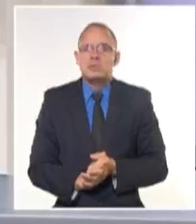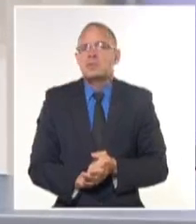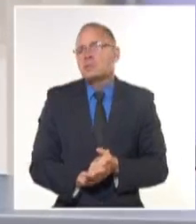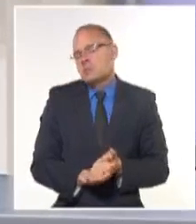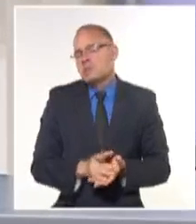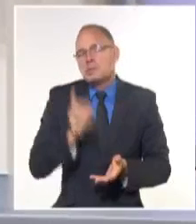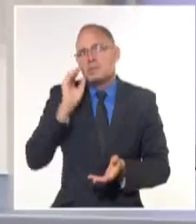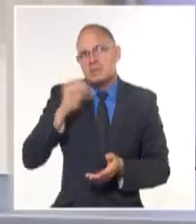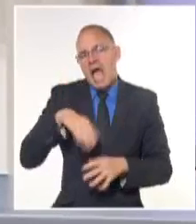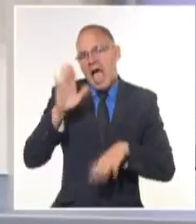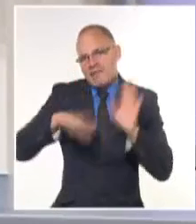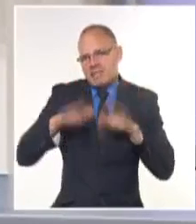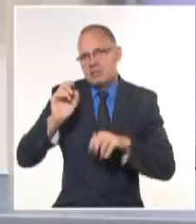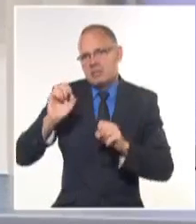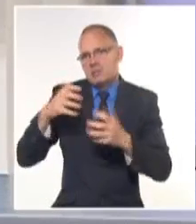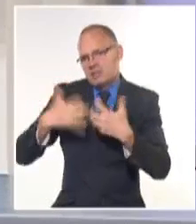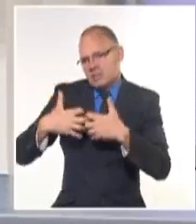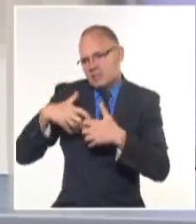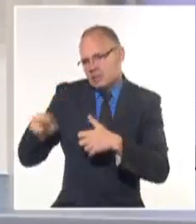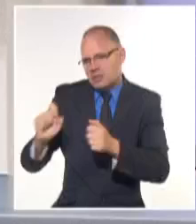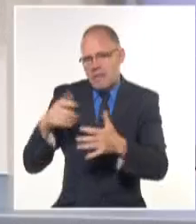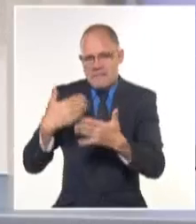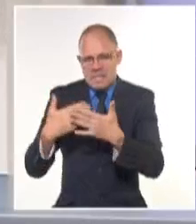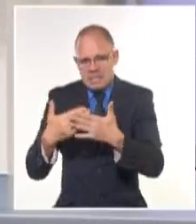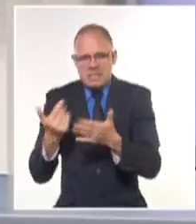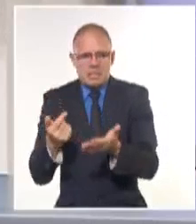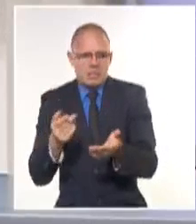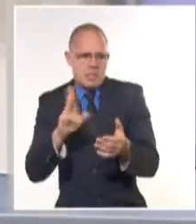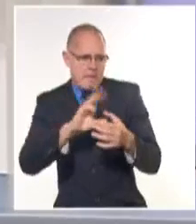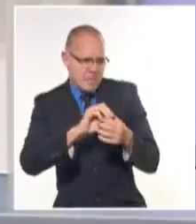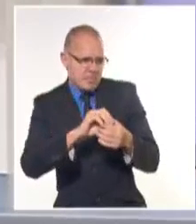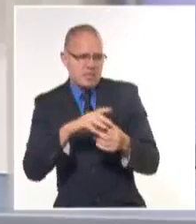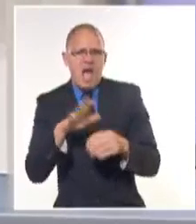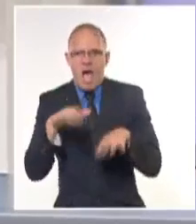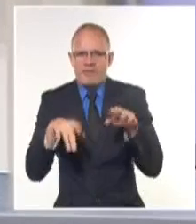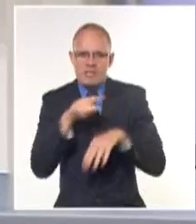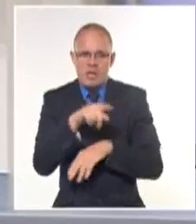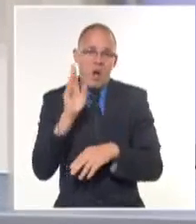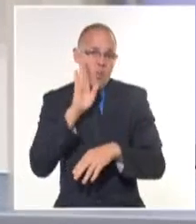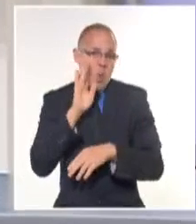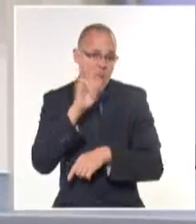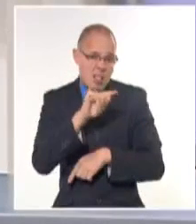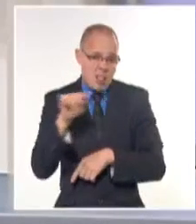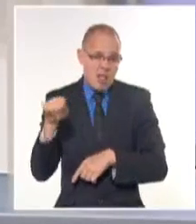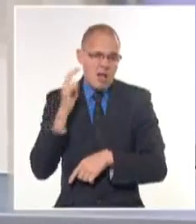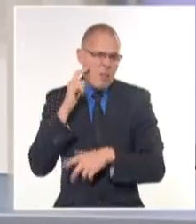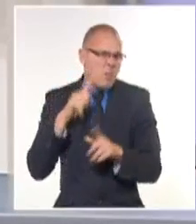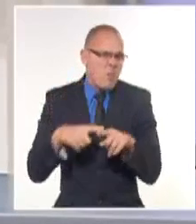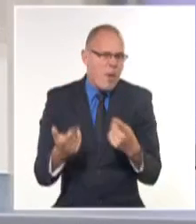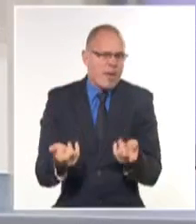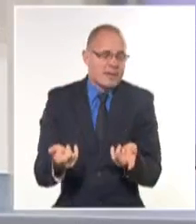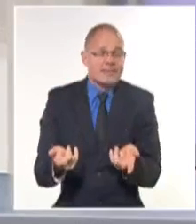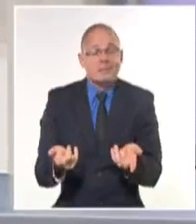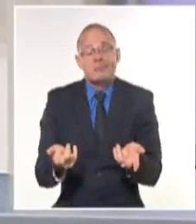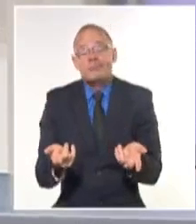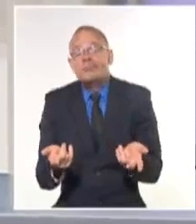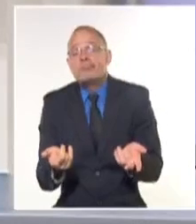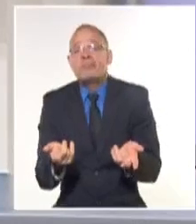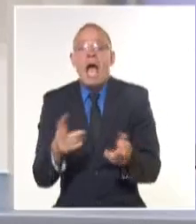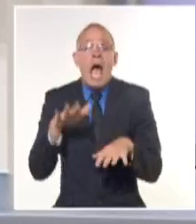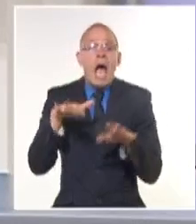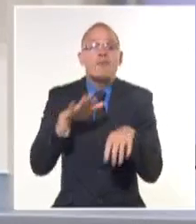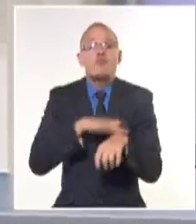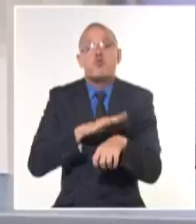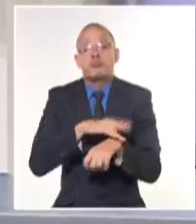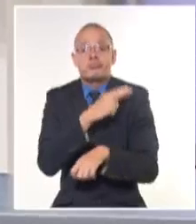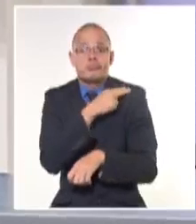hechos, estas ilegalidades, estos hechos de corrupción, lo primero que uno se encuentra es oscuridad entre las decisiones que toman los jefes, los que tienen